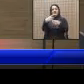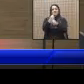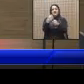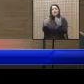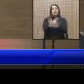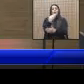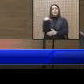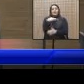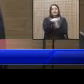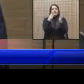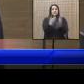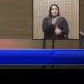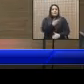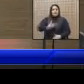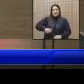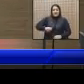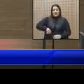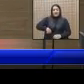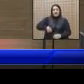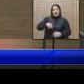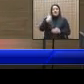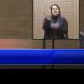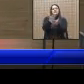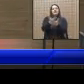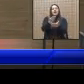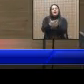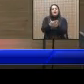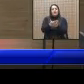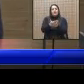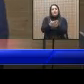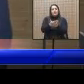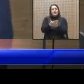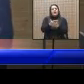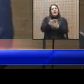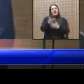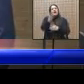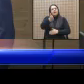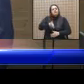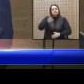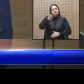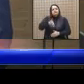Presidencia, que llegaron a dilatar el proceso